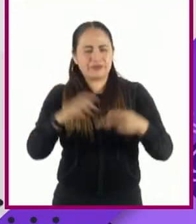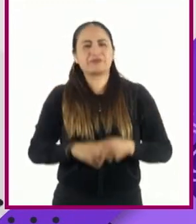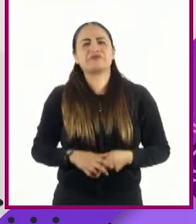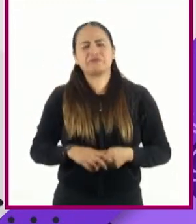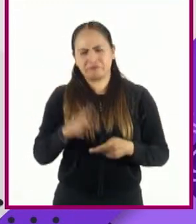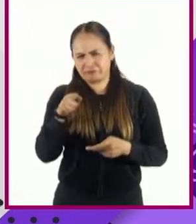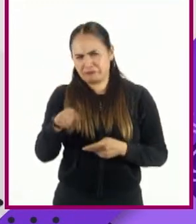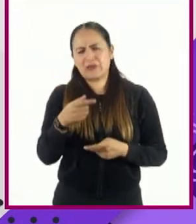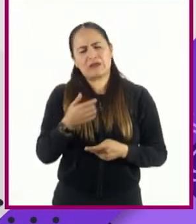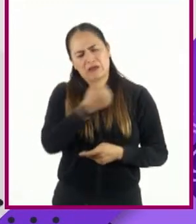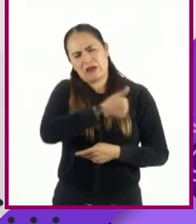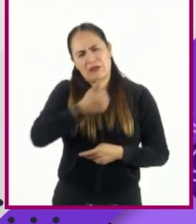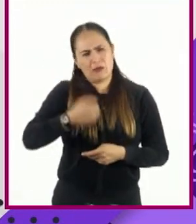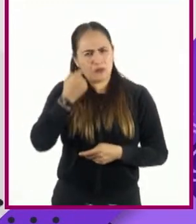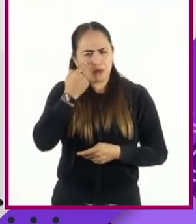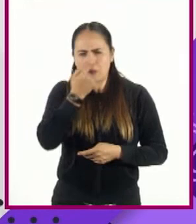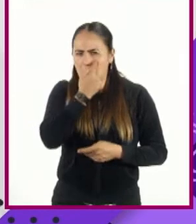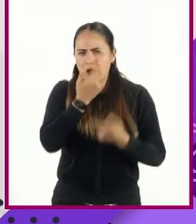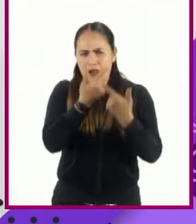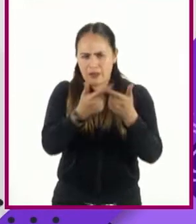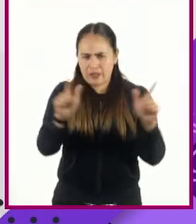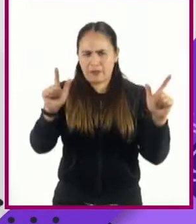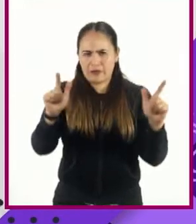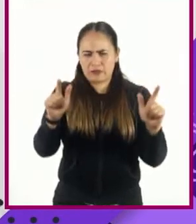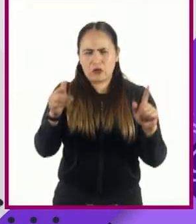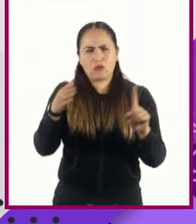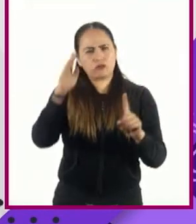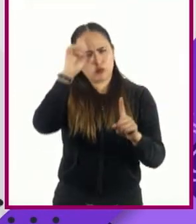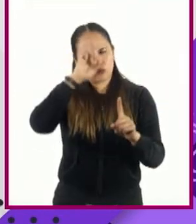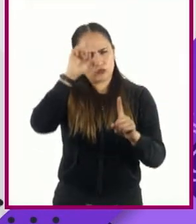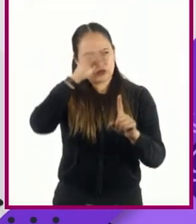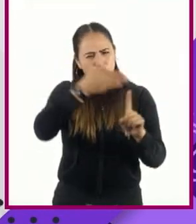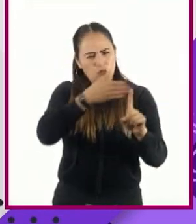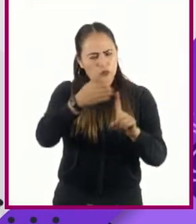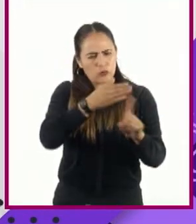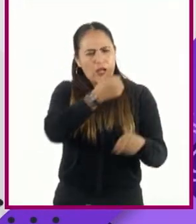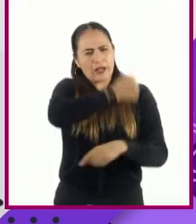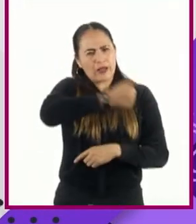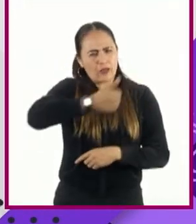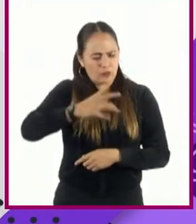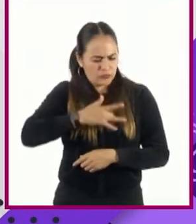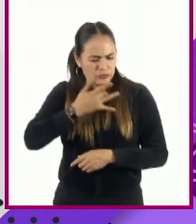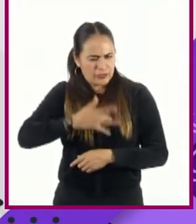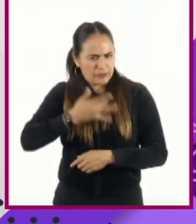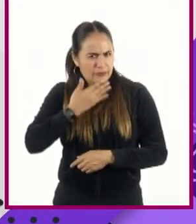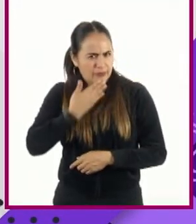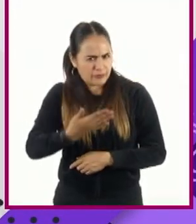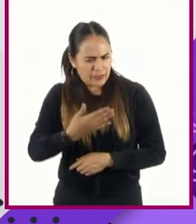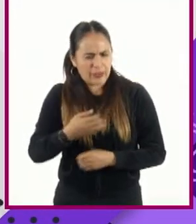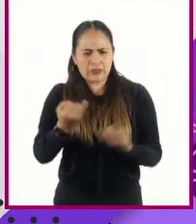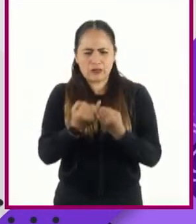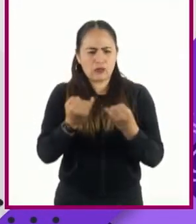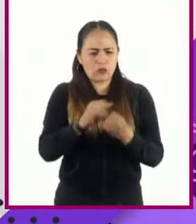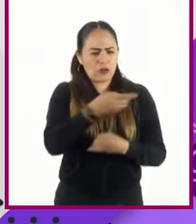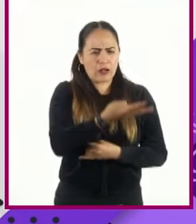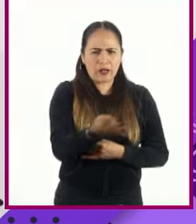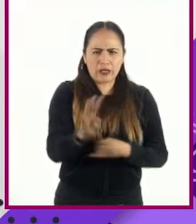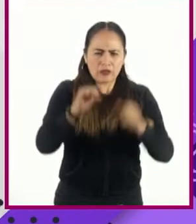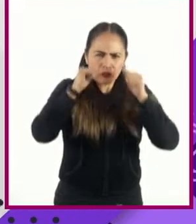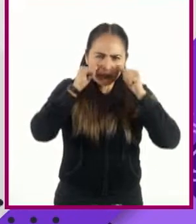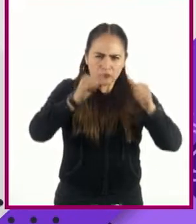ejercicio de la libertad, orientando nuestros actos hacia el bienestar personal, el bien común y los derechos humanos.